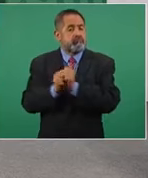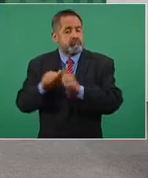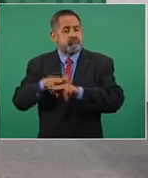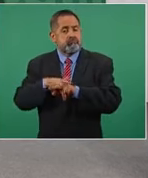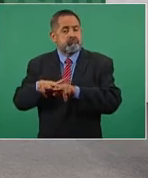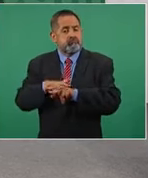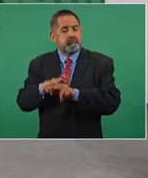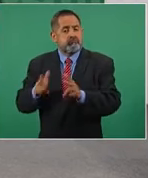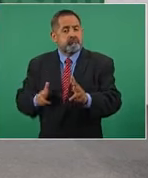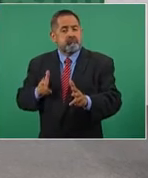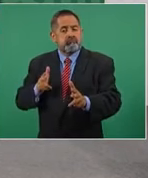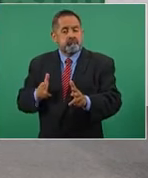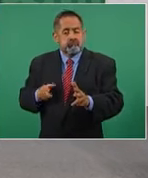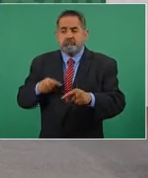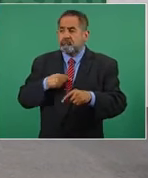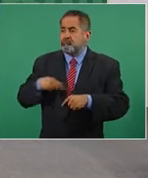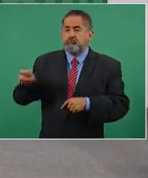en la universidad.